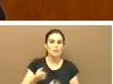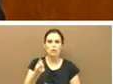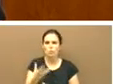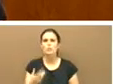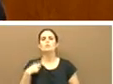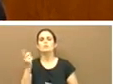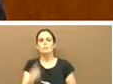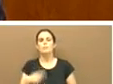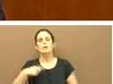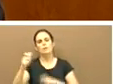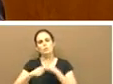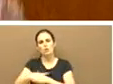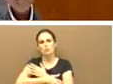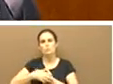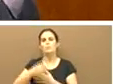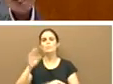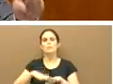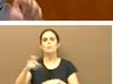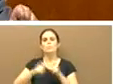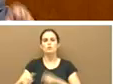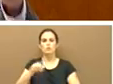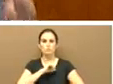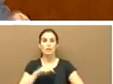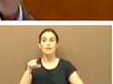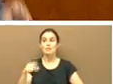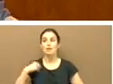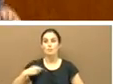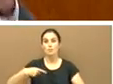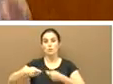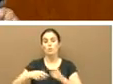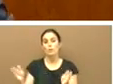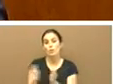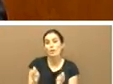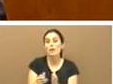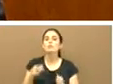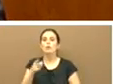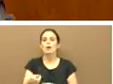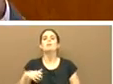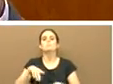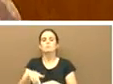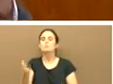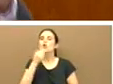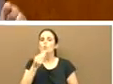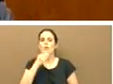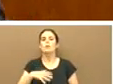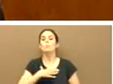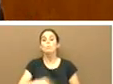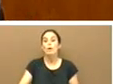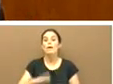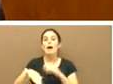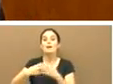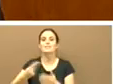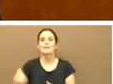para las personas más humildes, para los parados. Ese es el pequeño comercio que les fía los alimentos para llegar a fin de mes hasta que cobren alguna